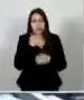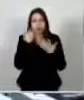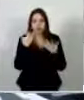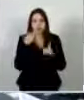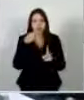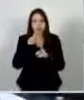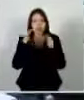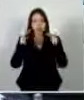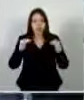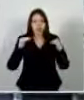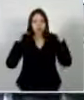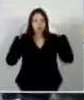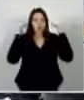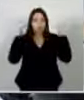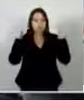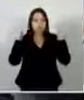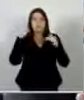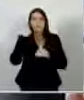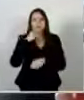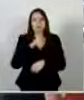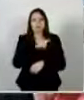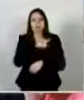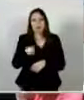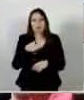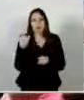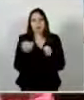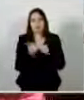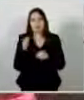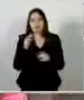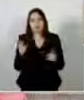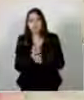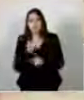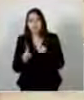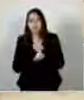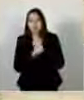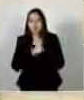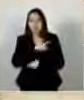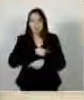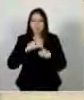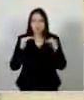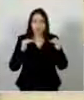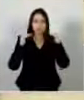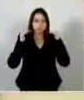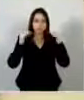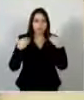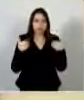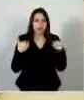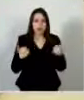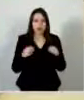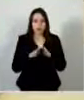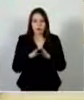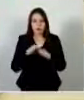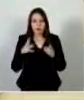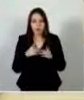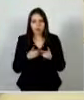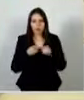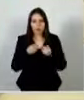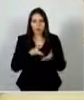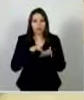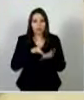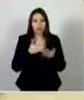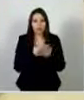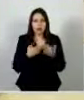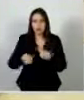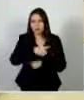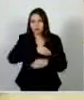estar a la estatura del momento y las circunstancias que hoy nos demandan. Hoy la unidad es por México, nos